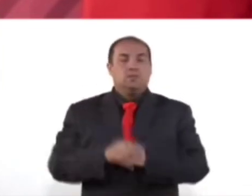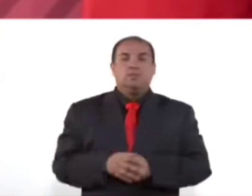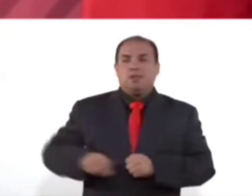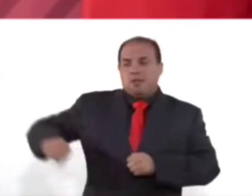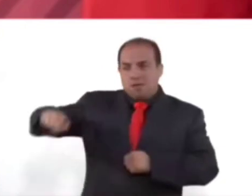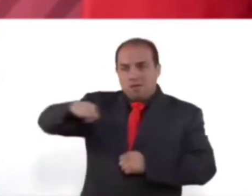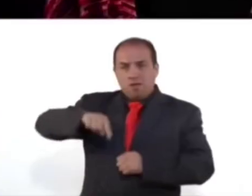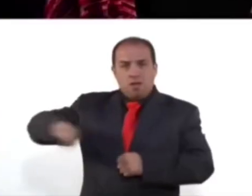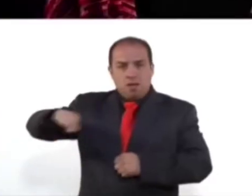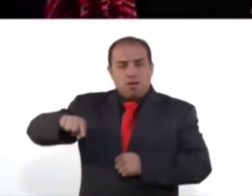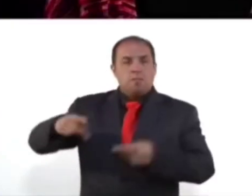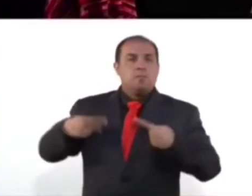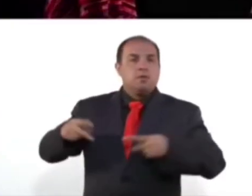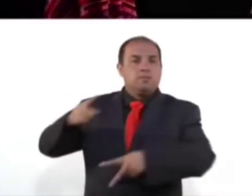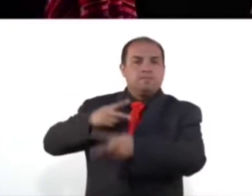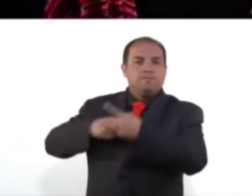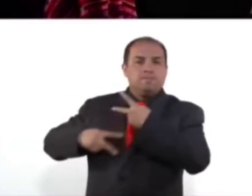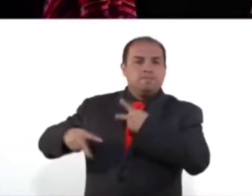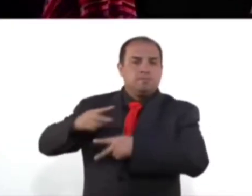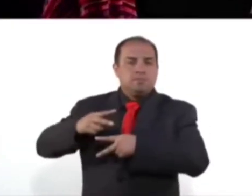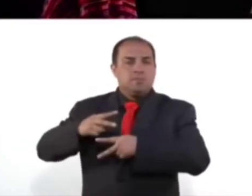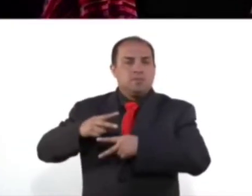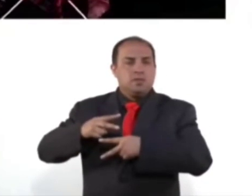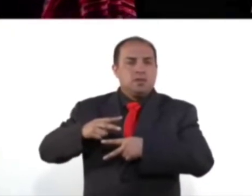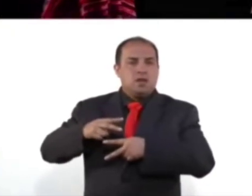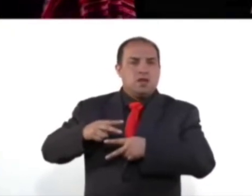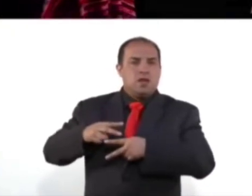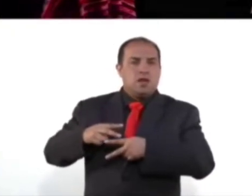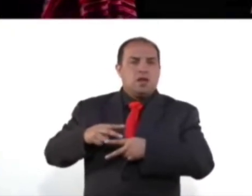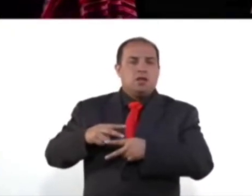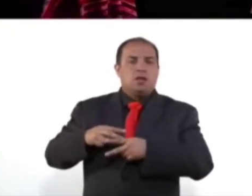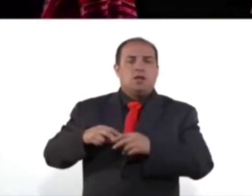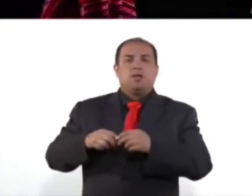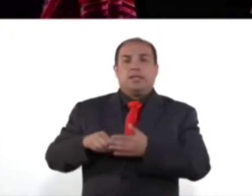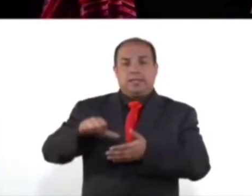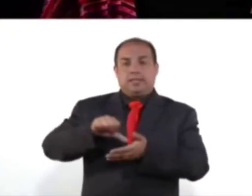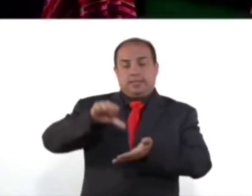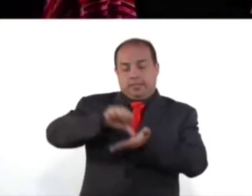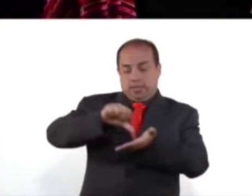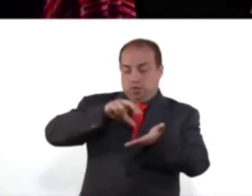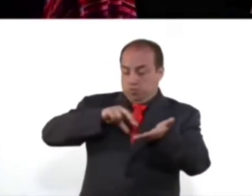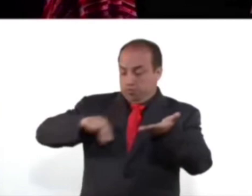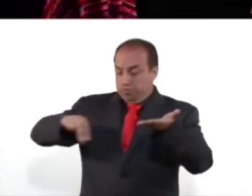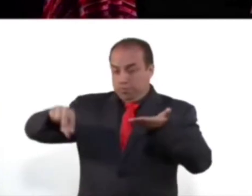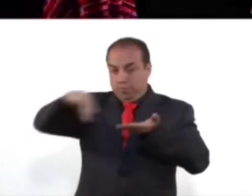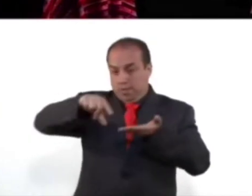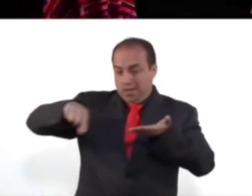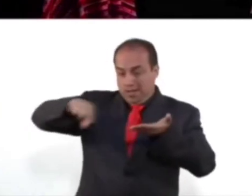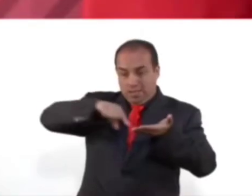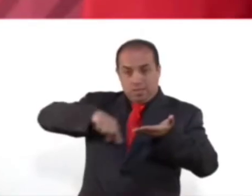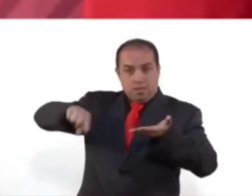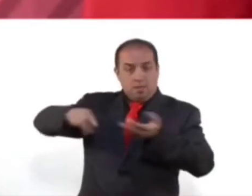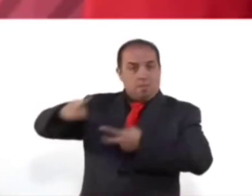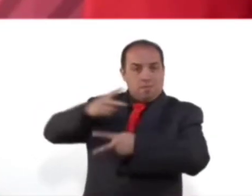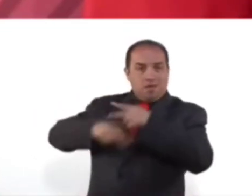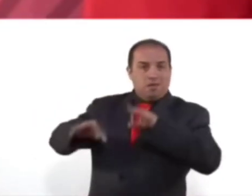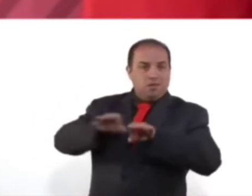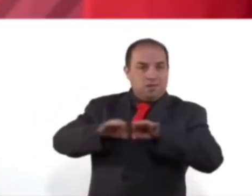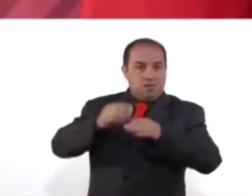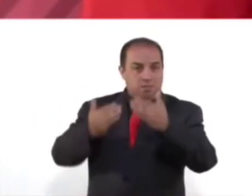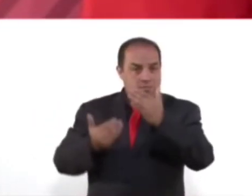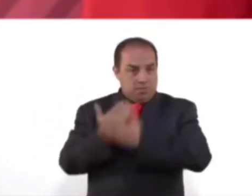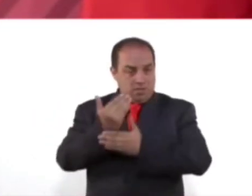las personas que vienen primordialmente de lo que llamamos la periferia de la ciudad a la zona central a trabajar en las mañanas, las personas